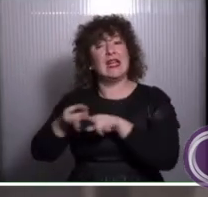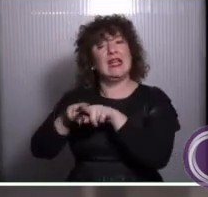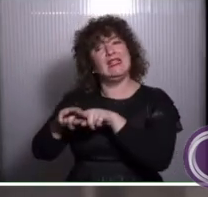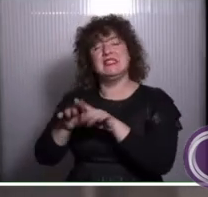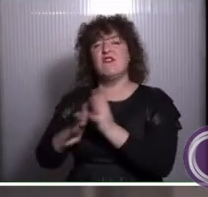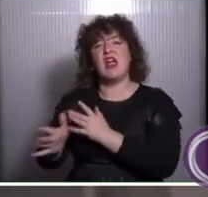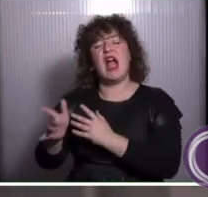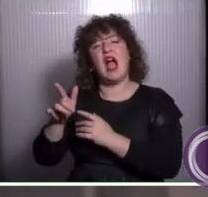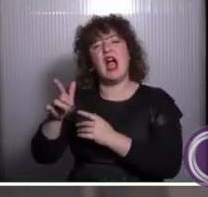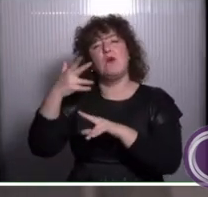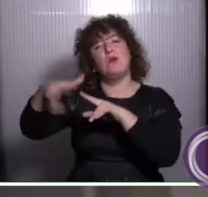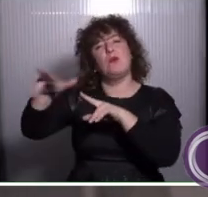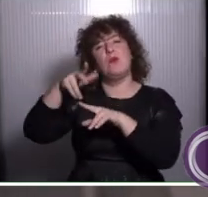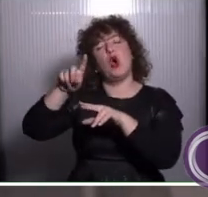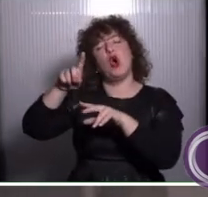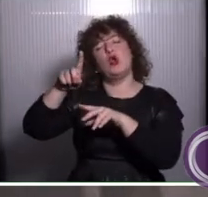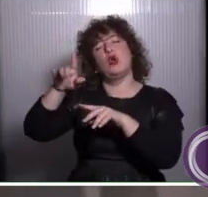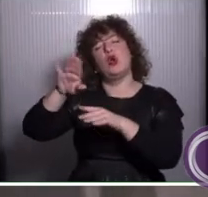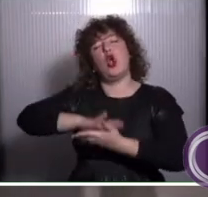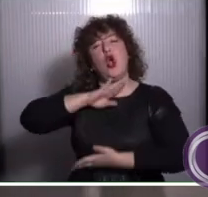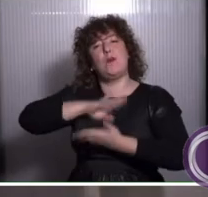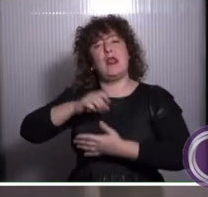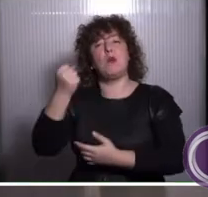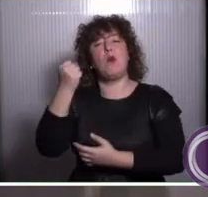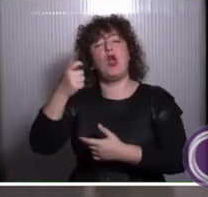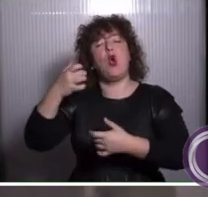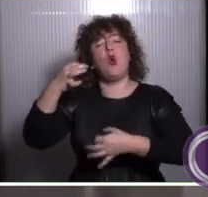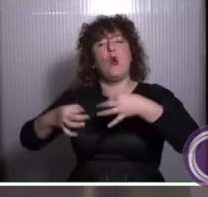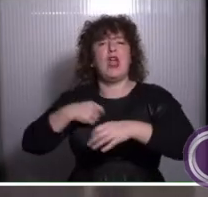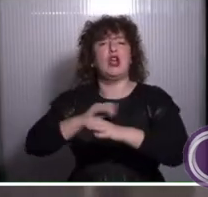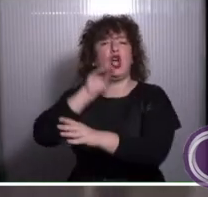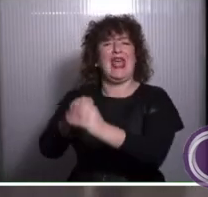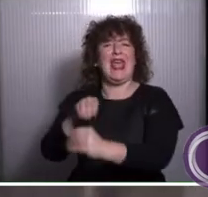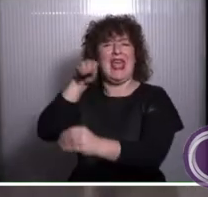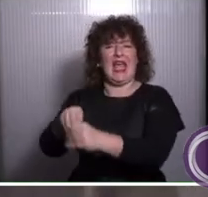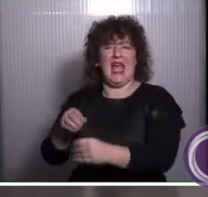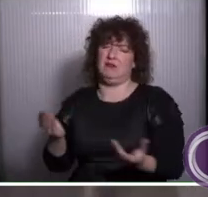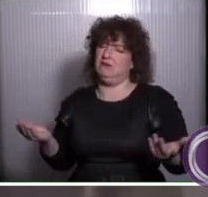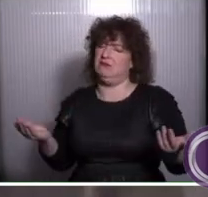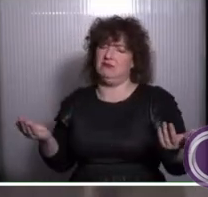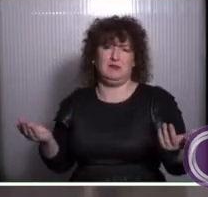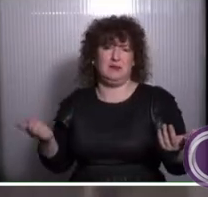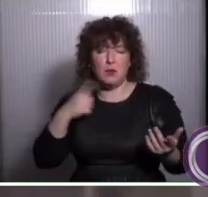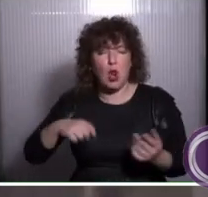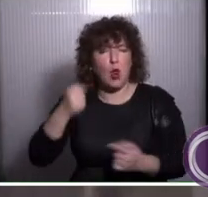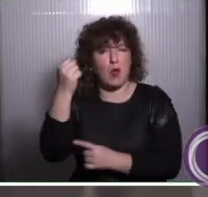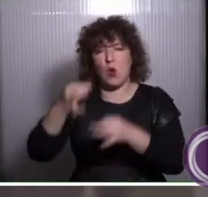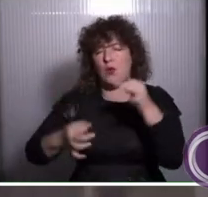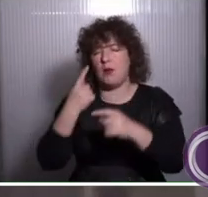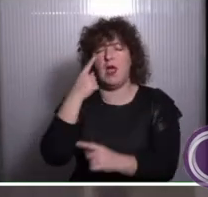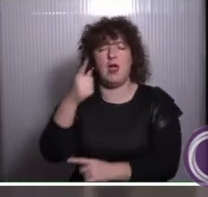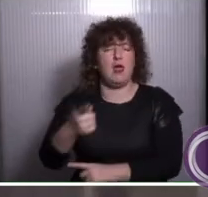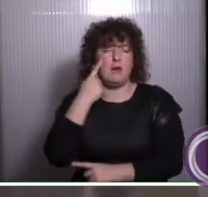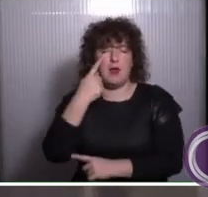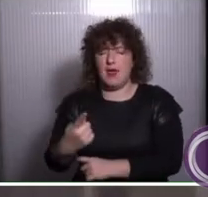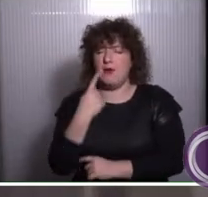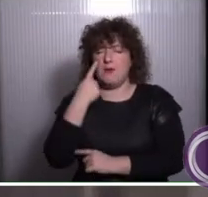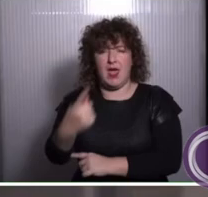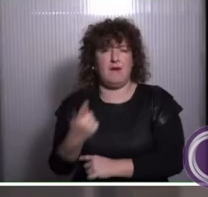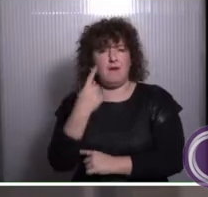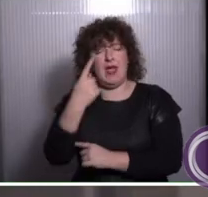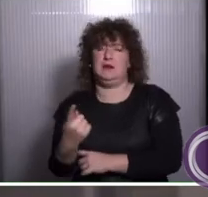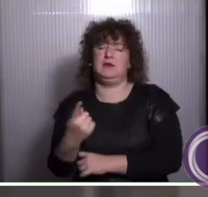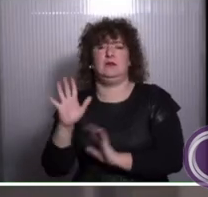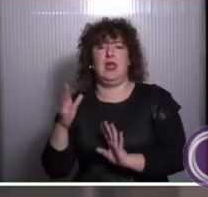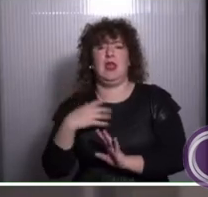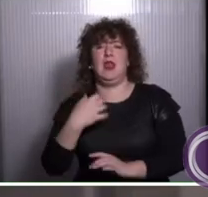ingiriendo en las competencias del Poder Judicial. Mientras que el Poder Judicial vemos que constantemente ingiere en